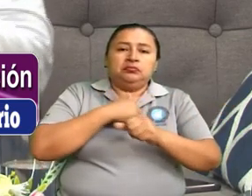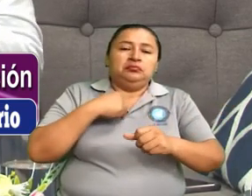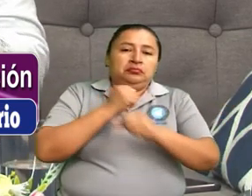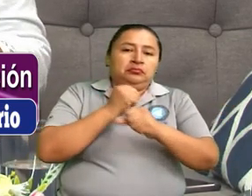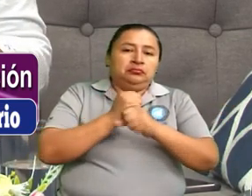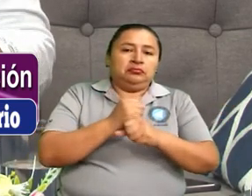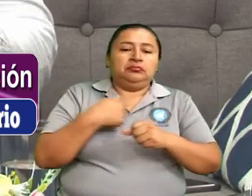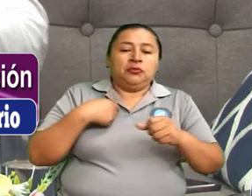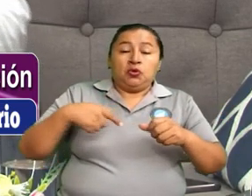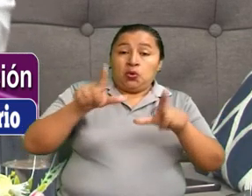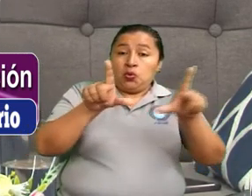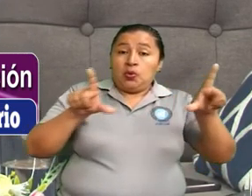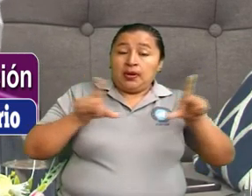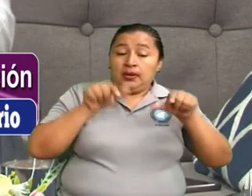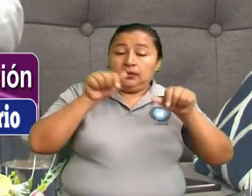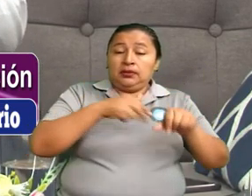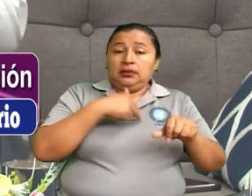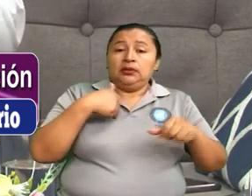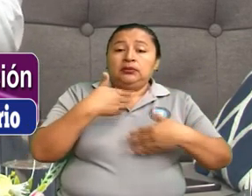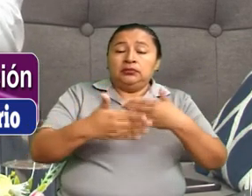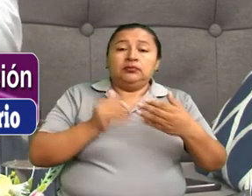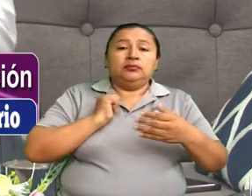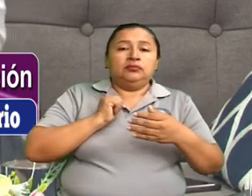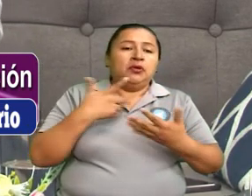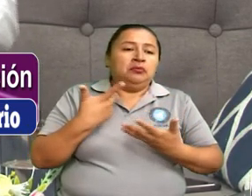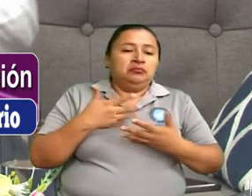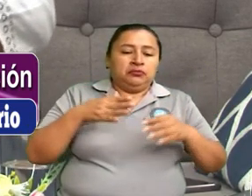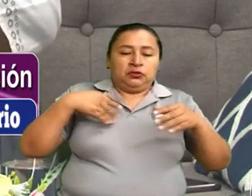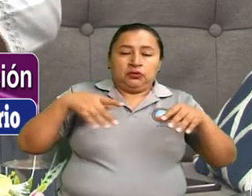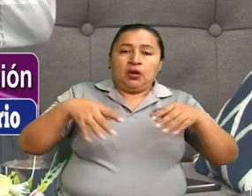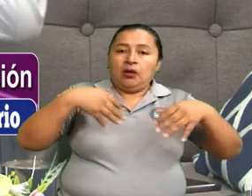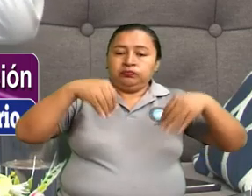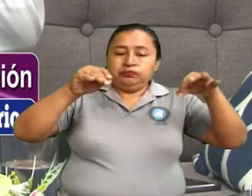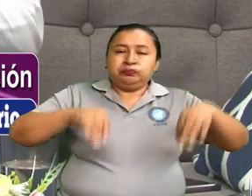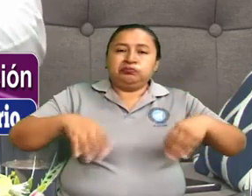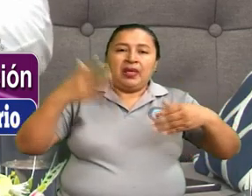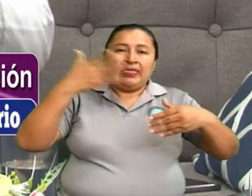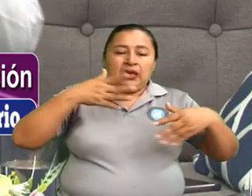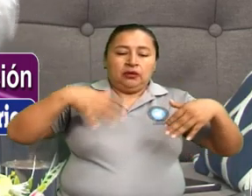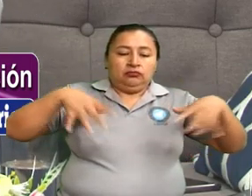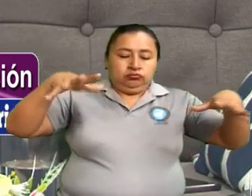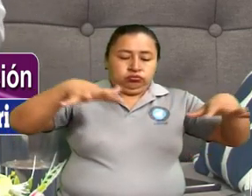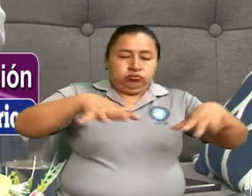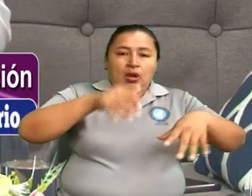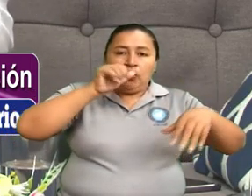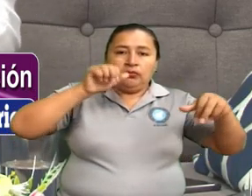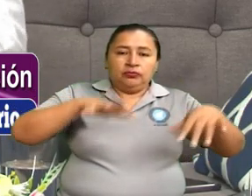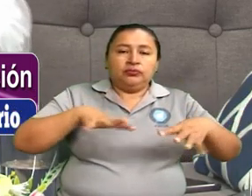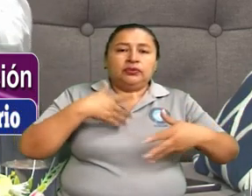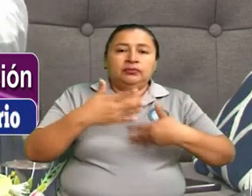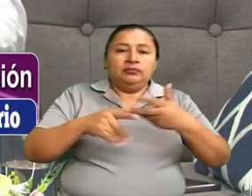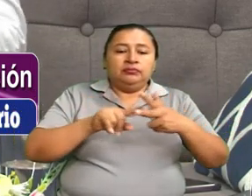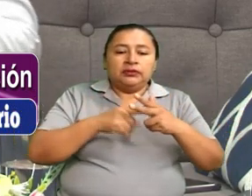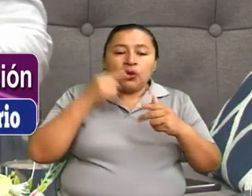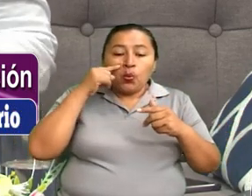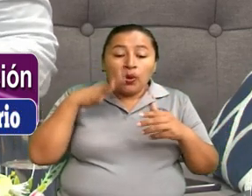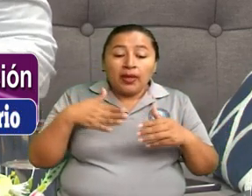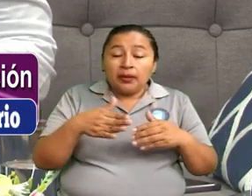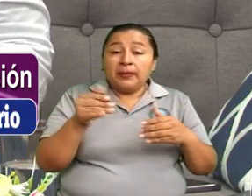los estanques, la excavación, a forrarlo con plástico negro, a llenarlo de agua y a recibir y a comenzar a cuidar